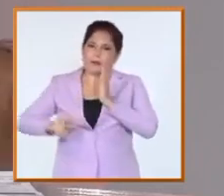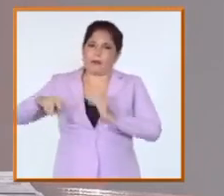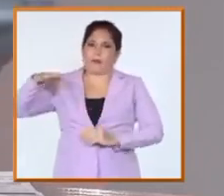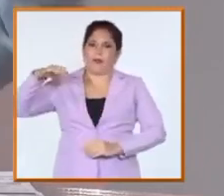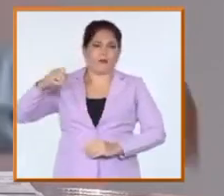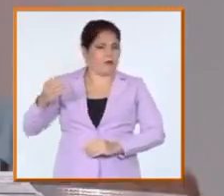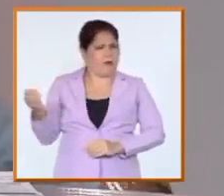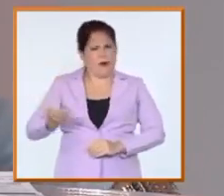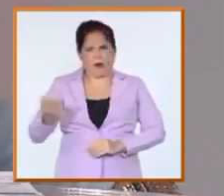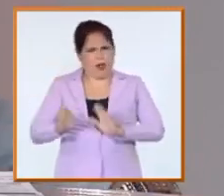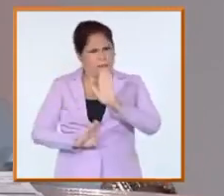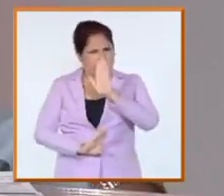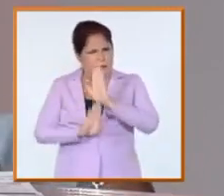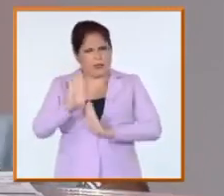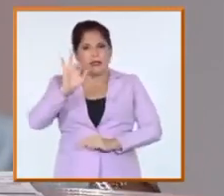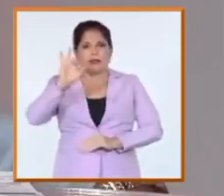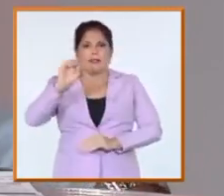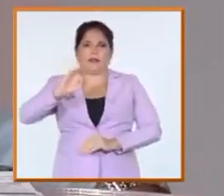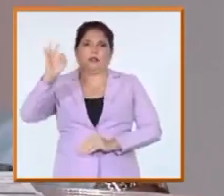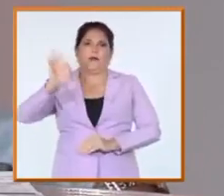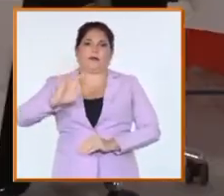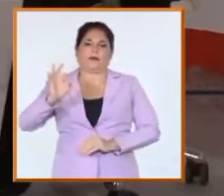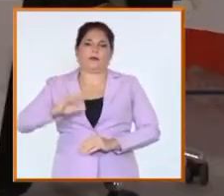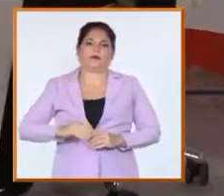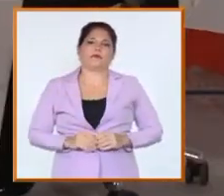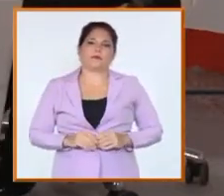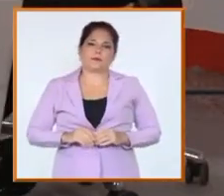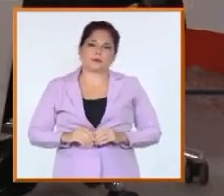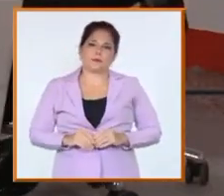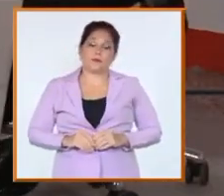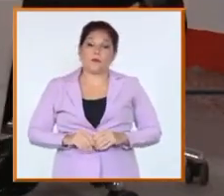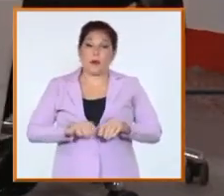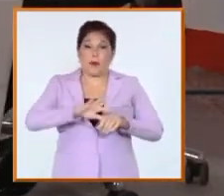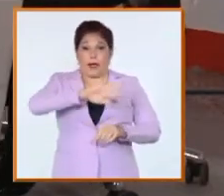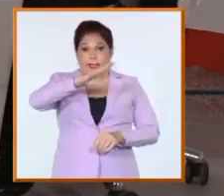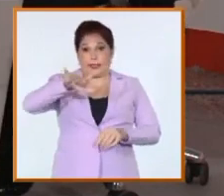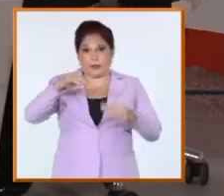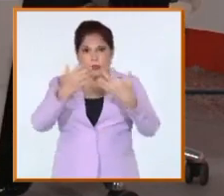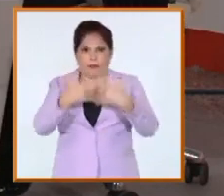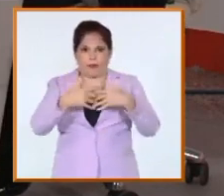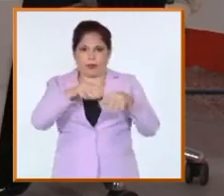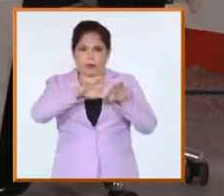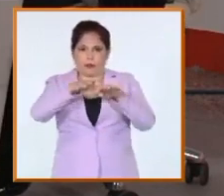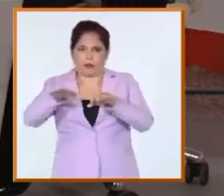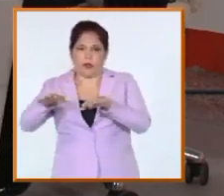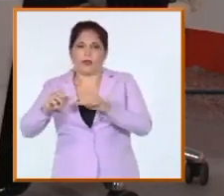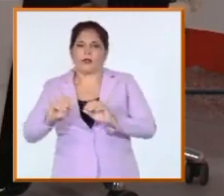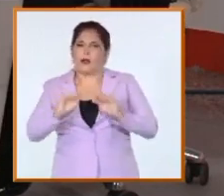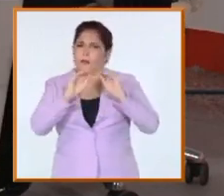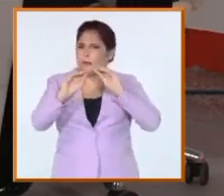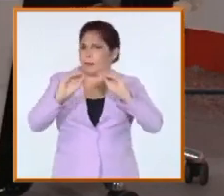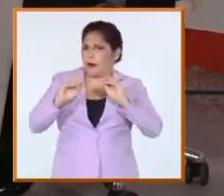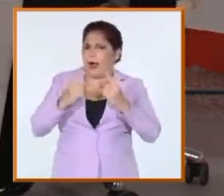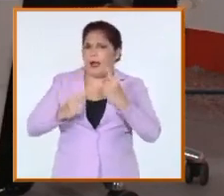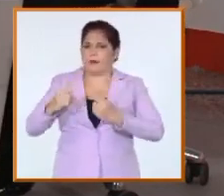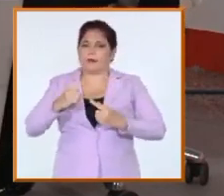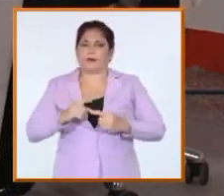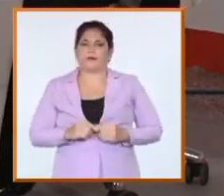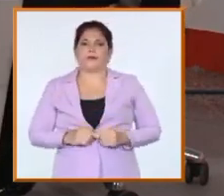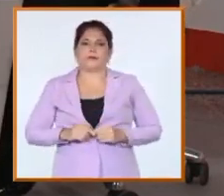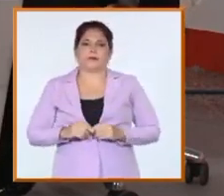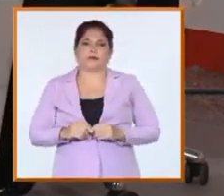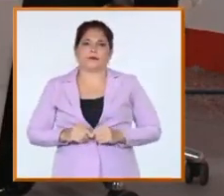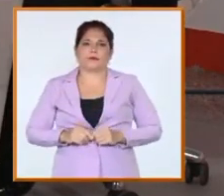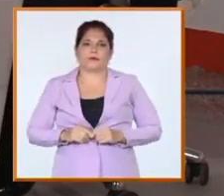muy rápidamente a más de un 70% de allá Pues colocamos estoy hablando desde el principio hay